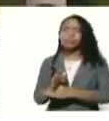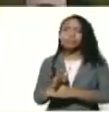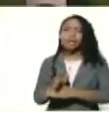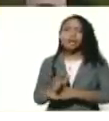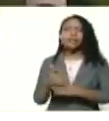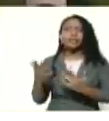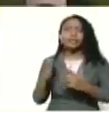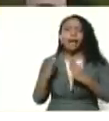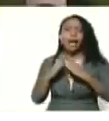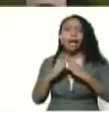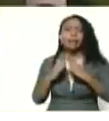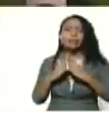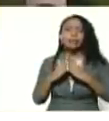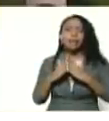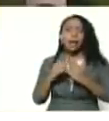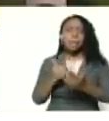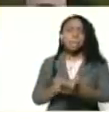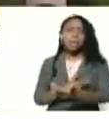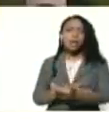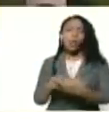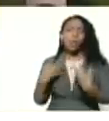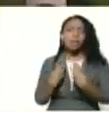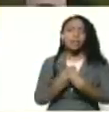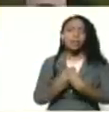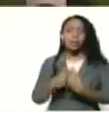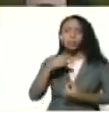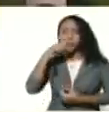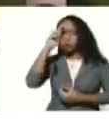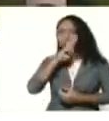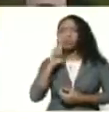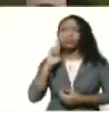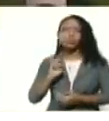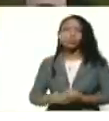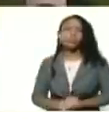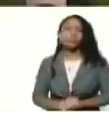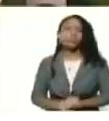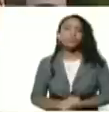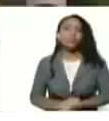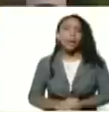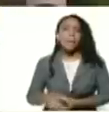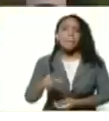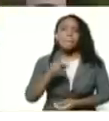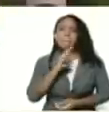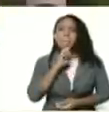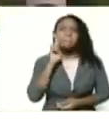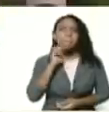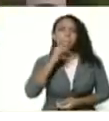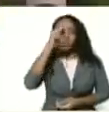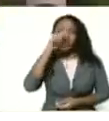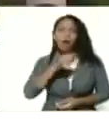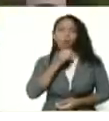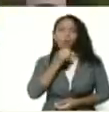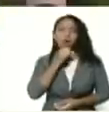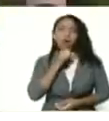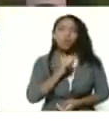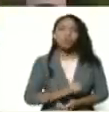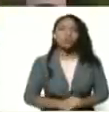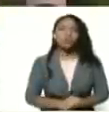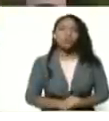hogar, hermana, compañera, madre, abuela, padre, abuelo, desde tu